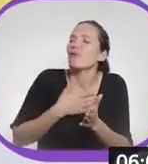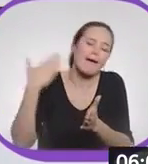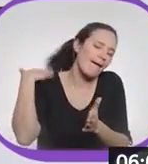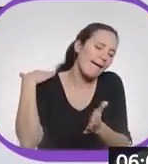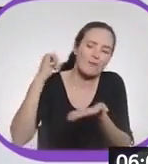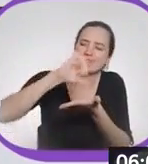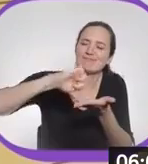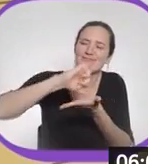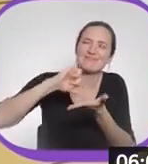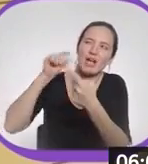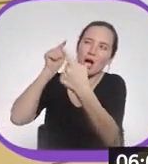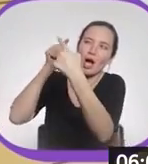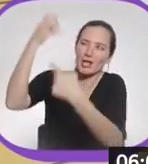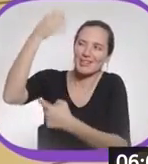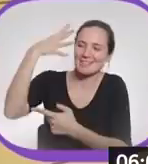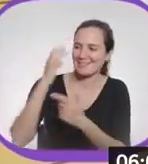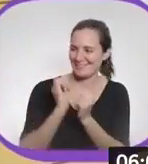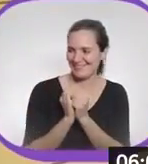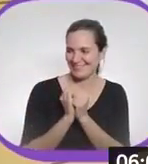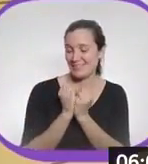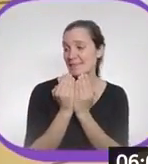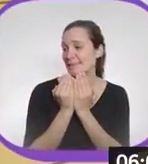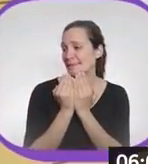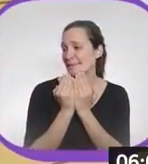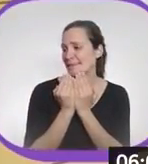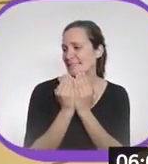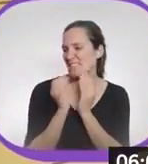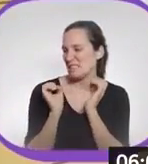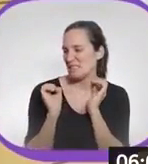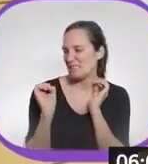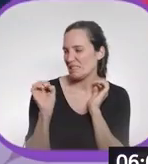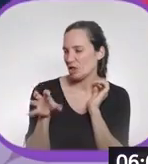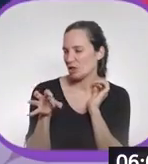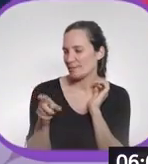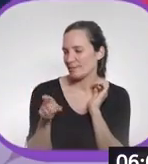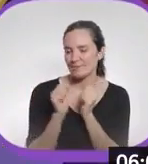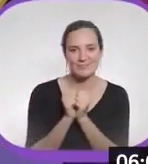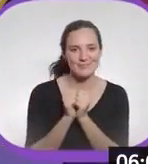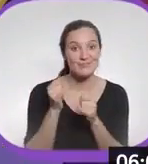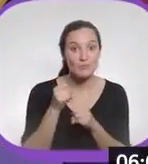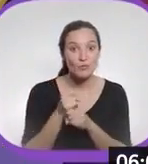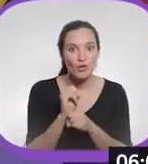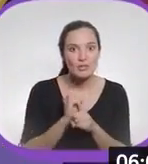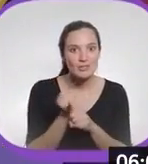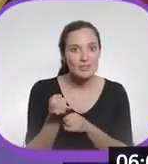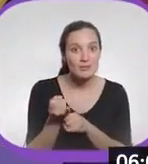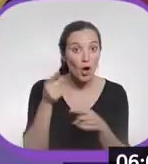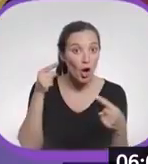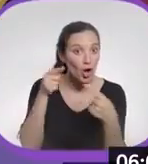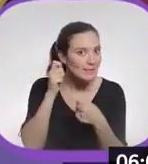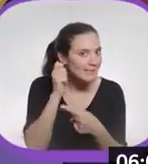espalda? ¡Claro, amigo! ¡Esto es vida! ¡Es decir, te detesto, Dingleberg! Consejo Antiadas. Has